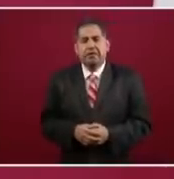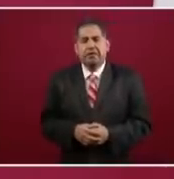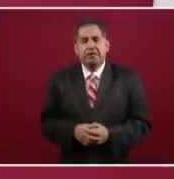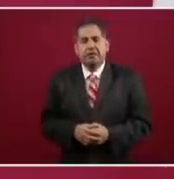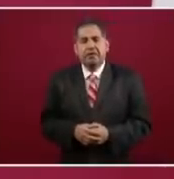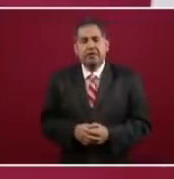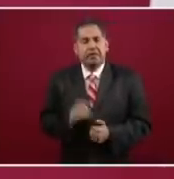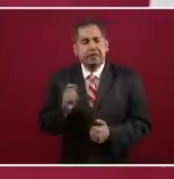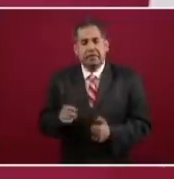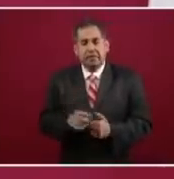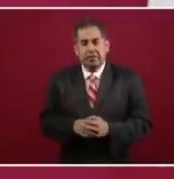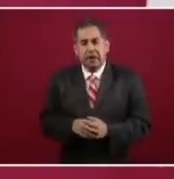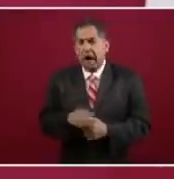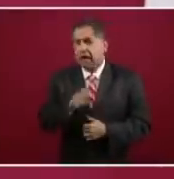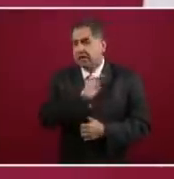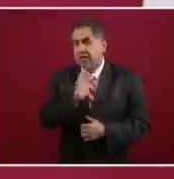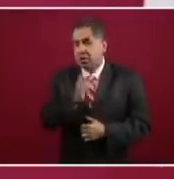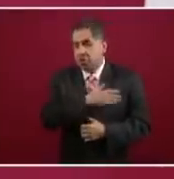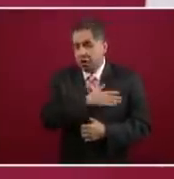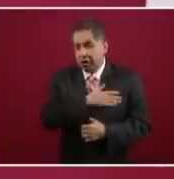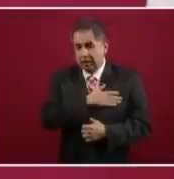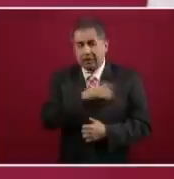los españoles